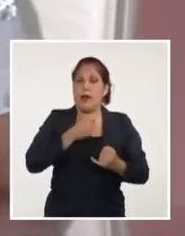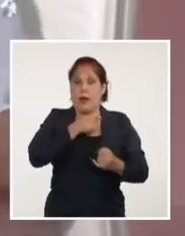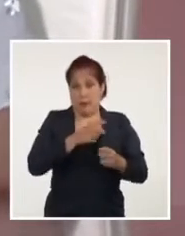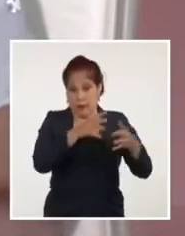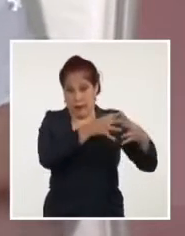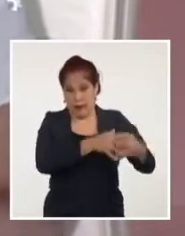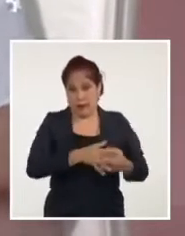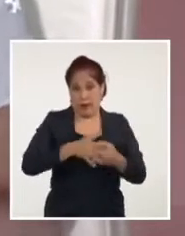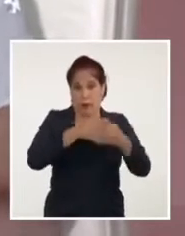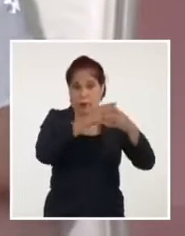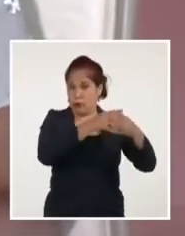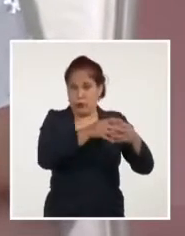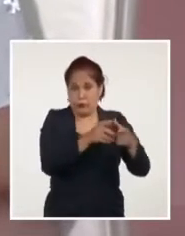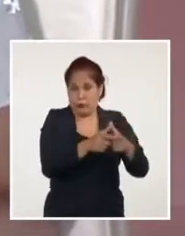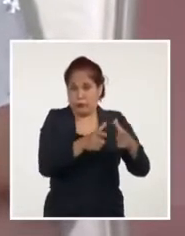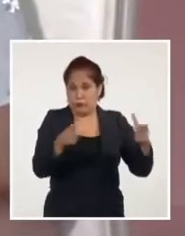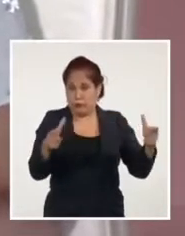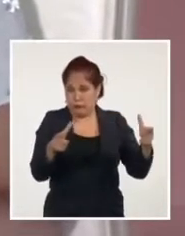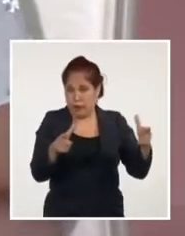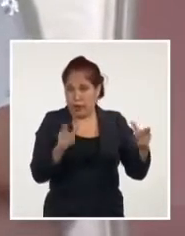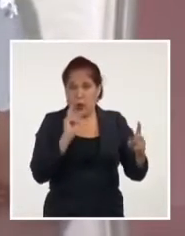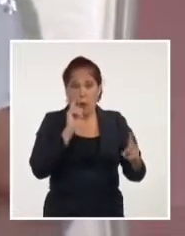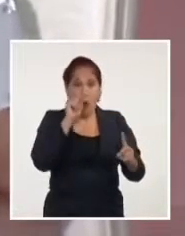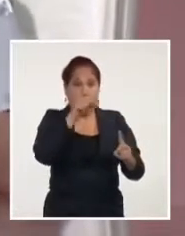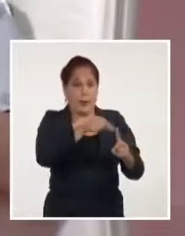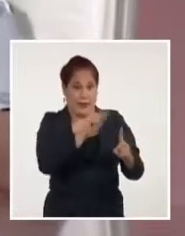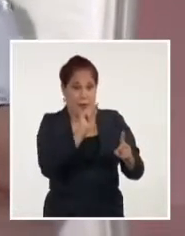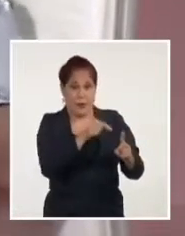gran medida el origen de muchas de estas